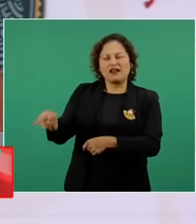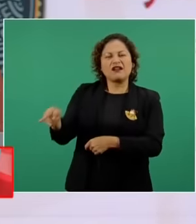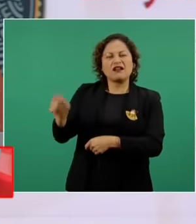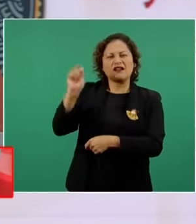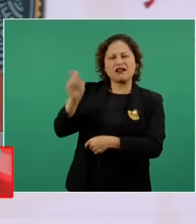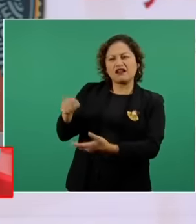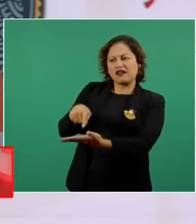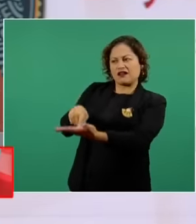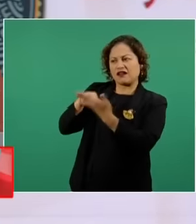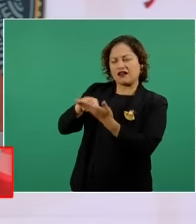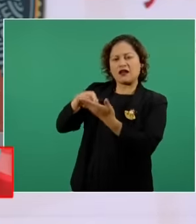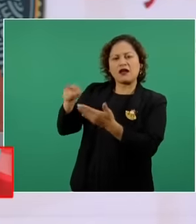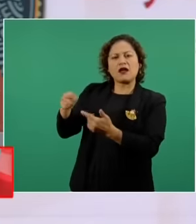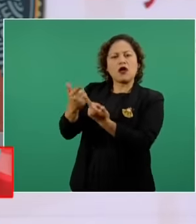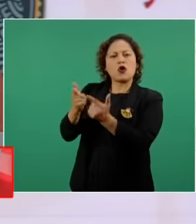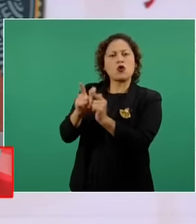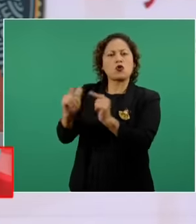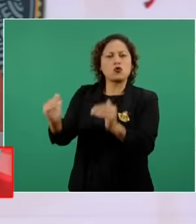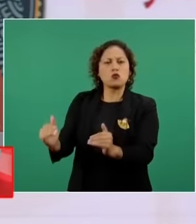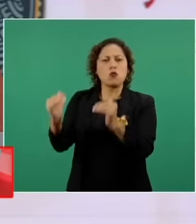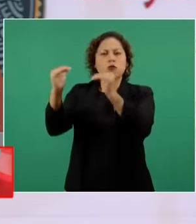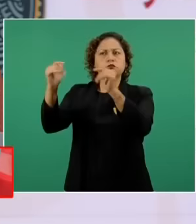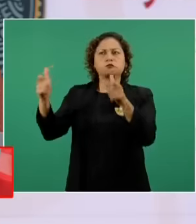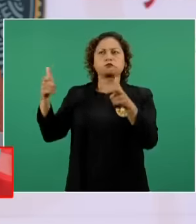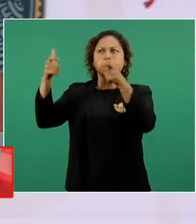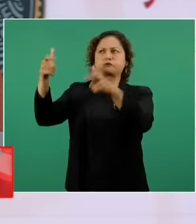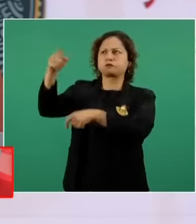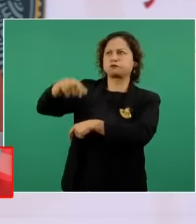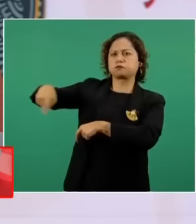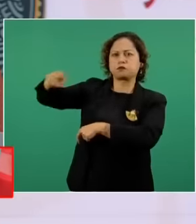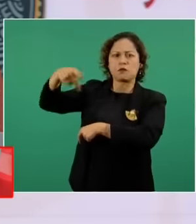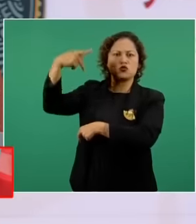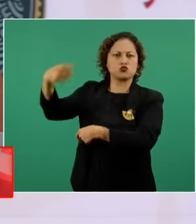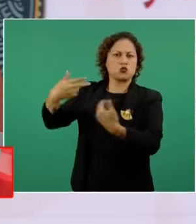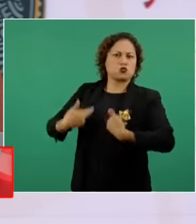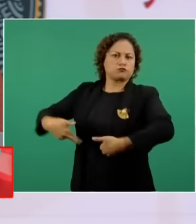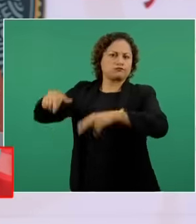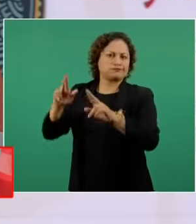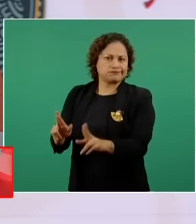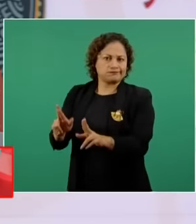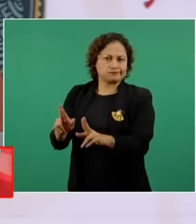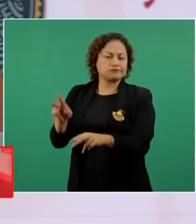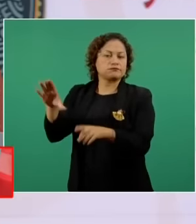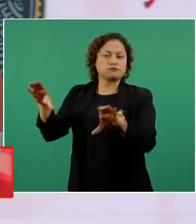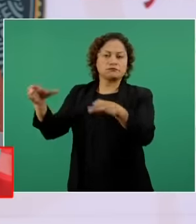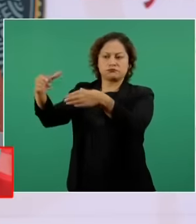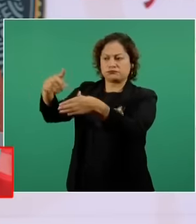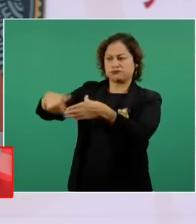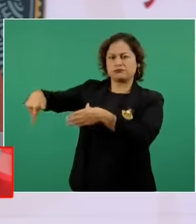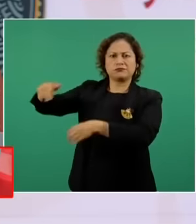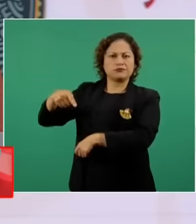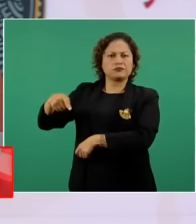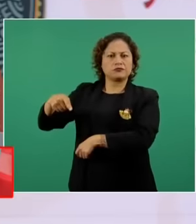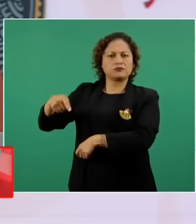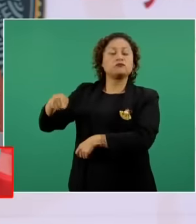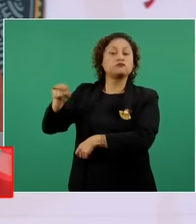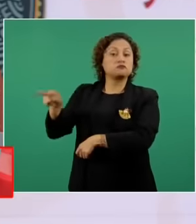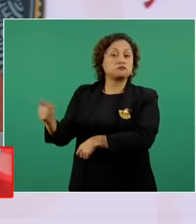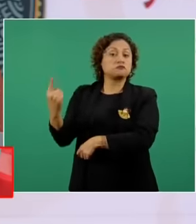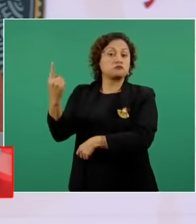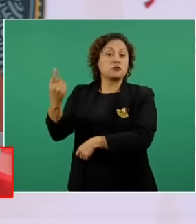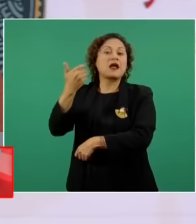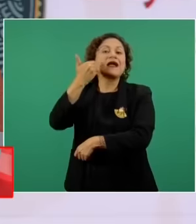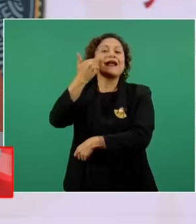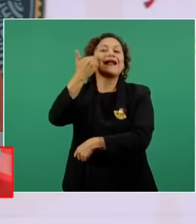a la élite, a los de arriba, y solo buscaba ponerse la